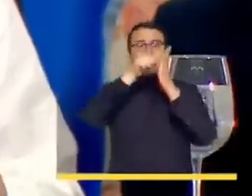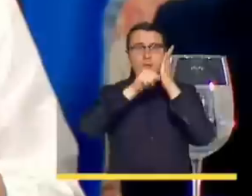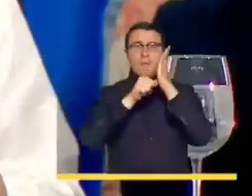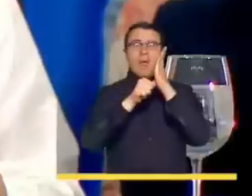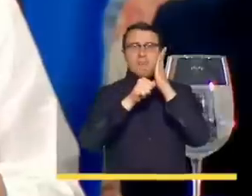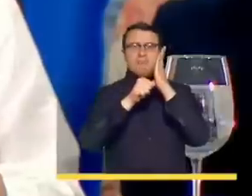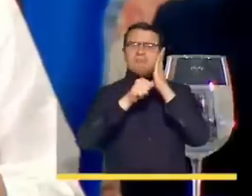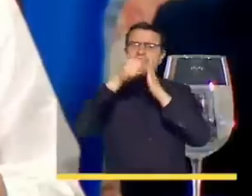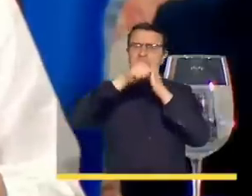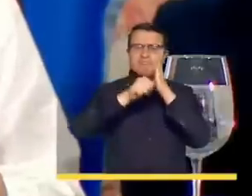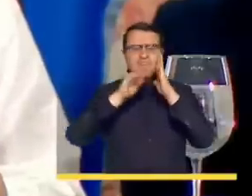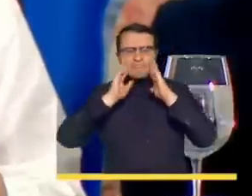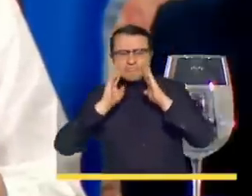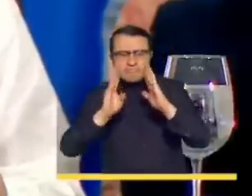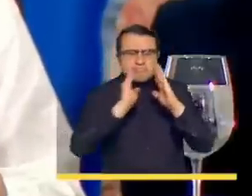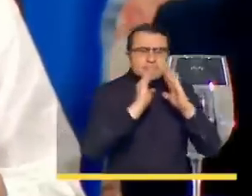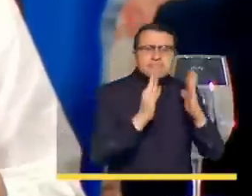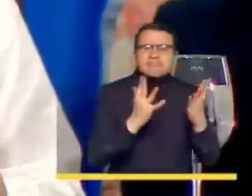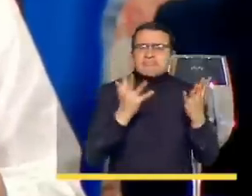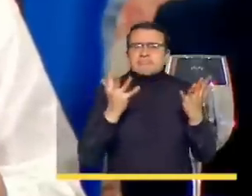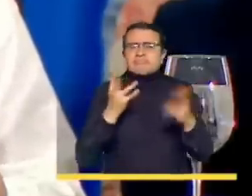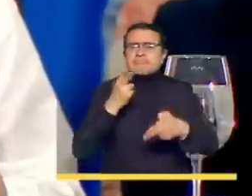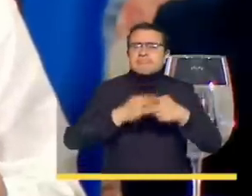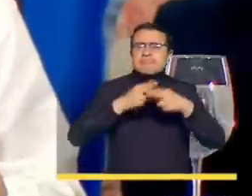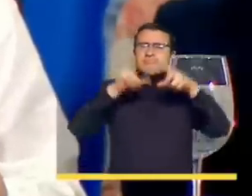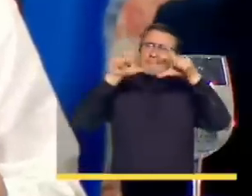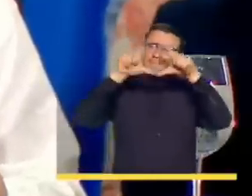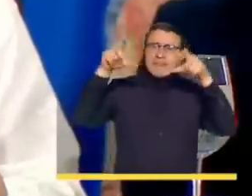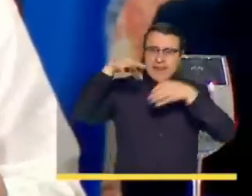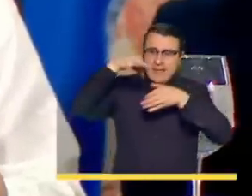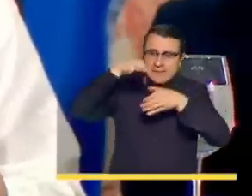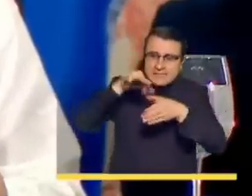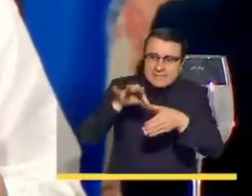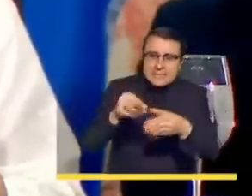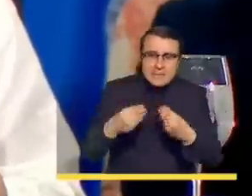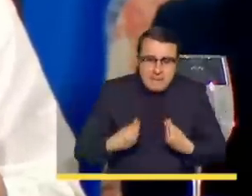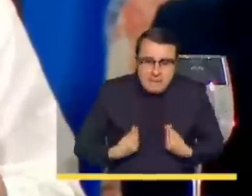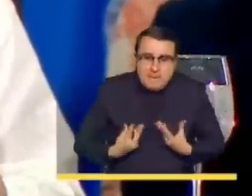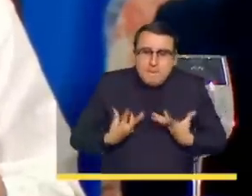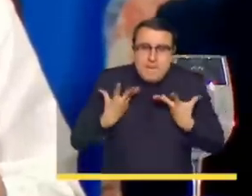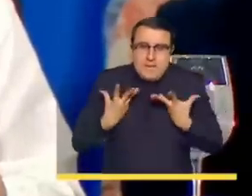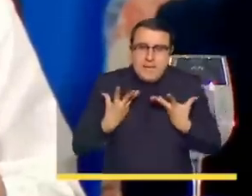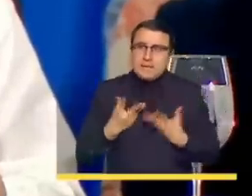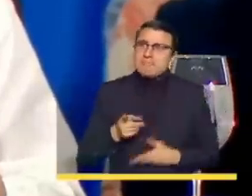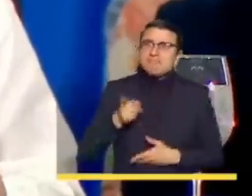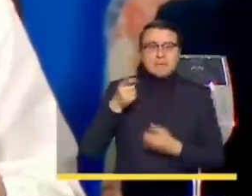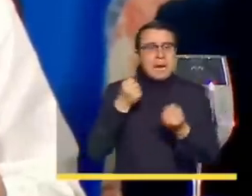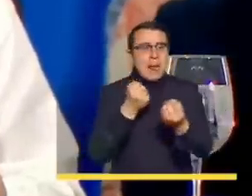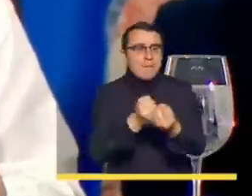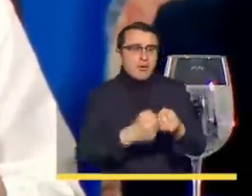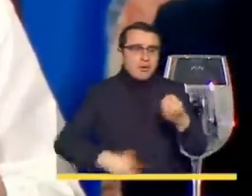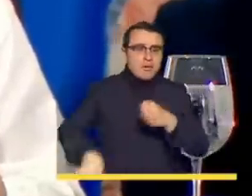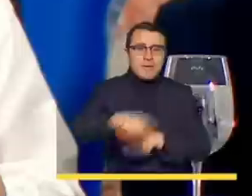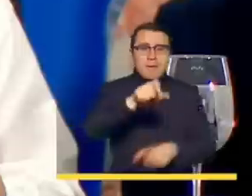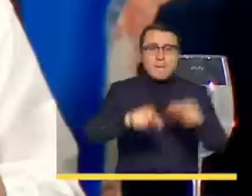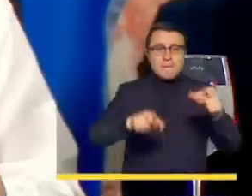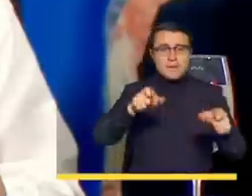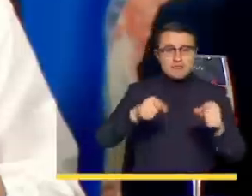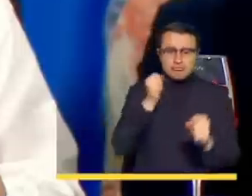Estamos apoyando de manera directa con empleo permanente